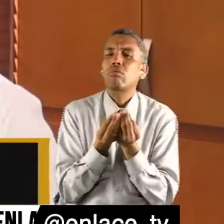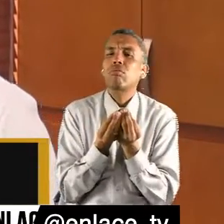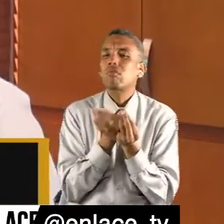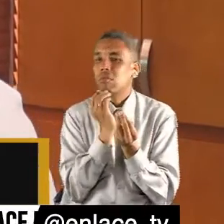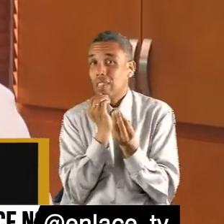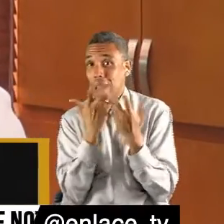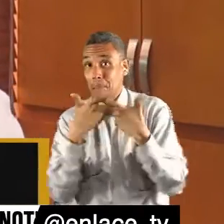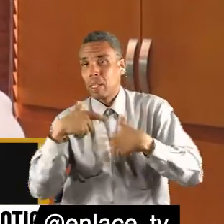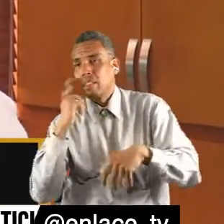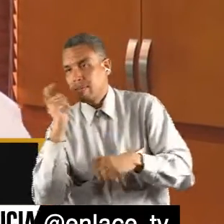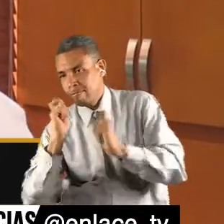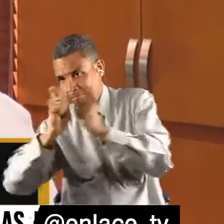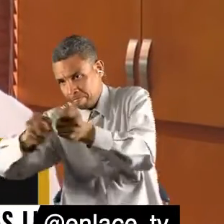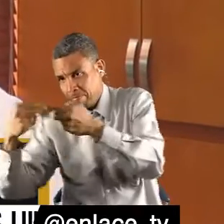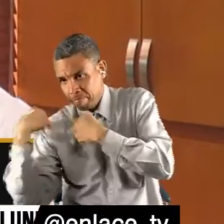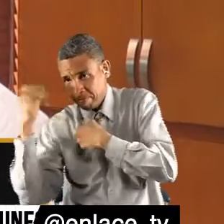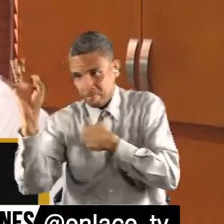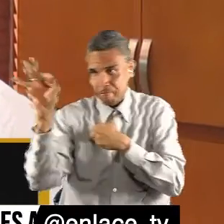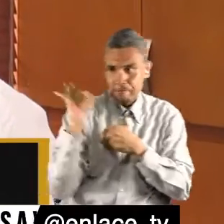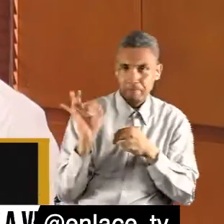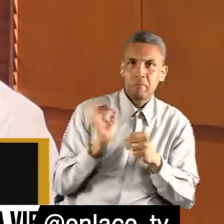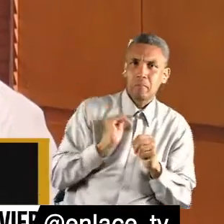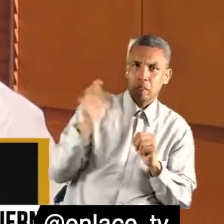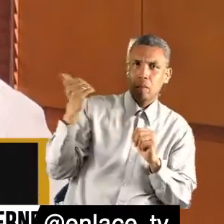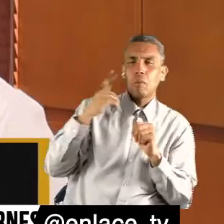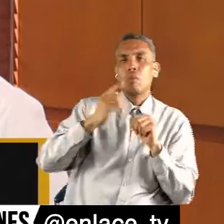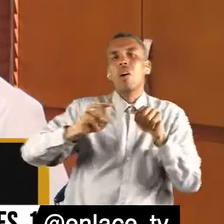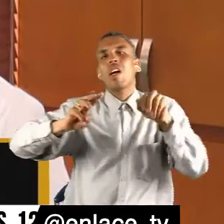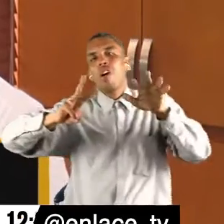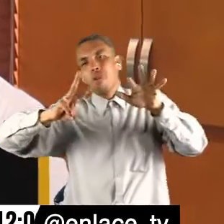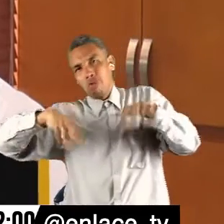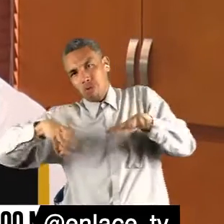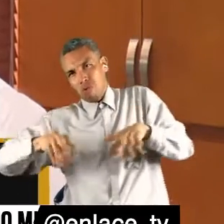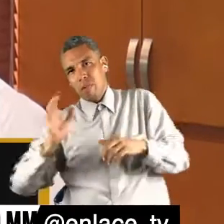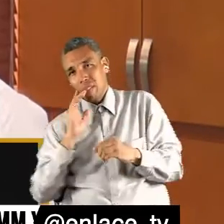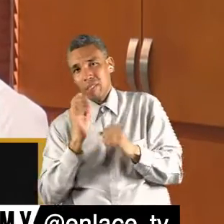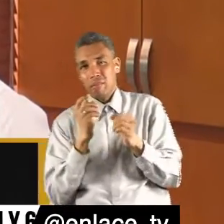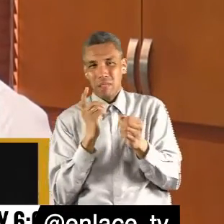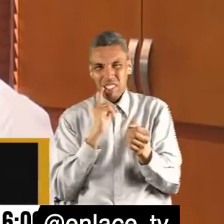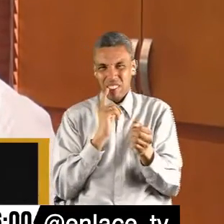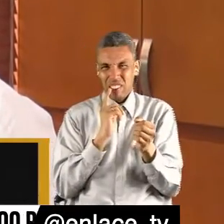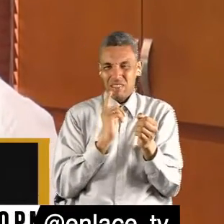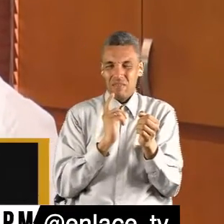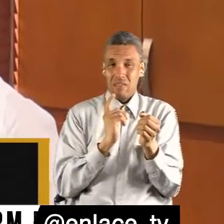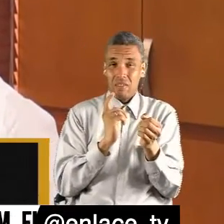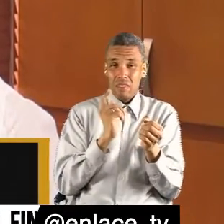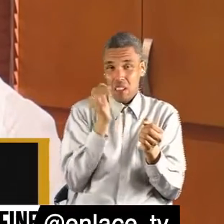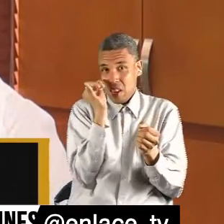viene un periodo de 8 meses, que es la revisión de la ingeniería básica y